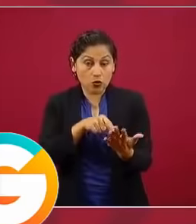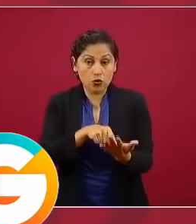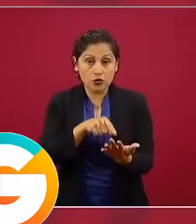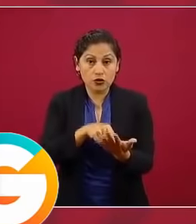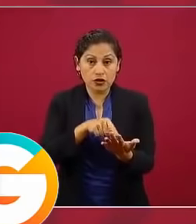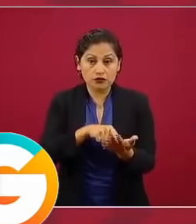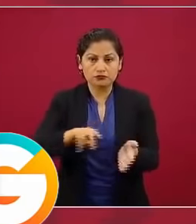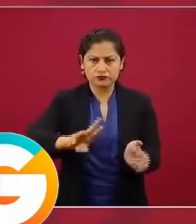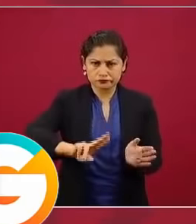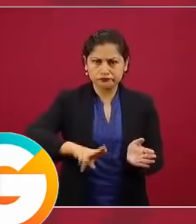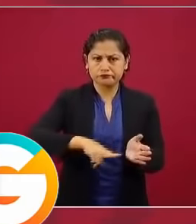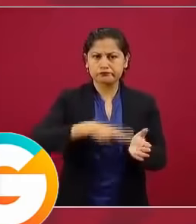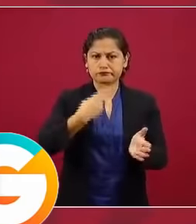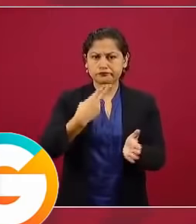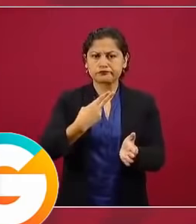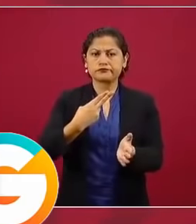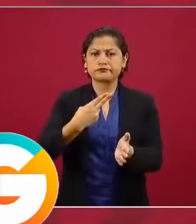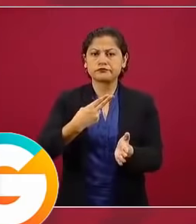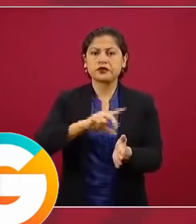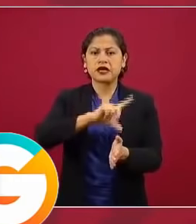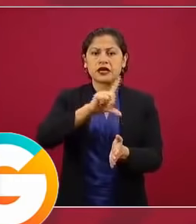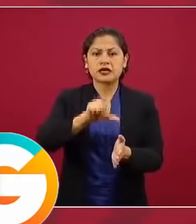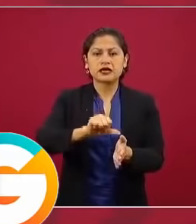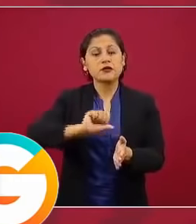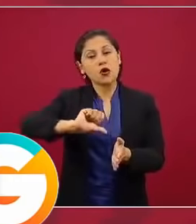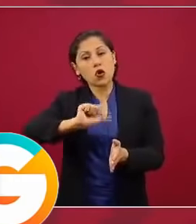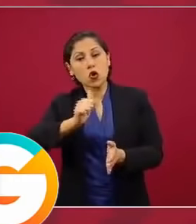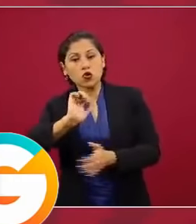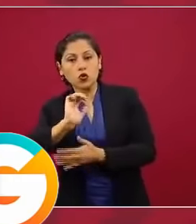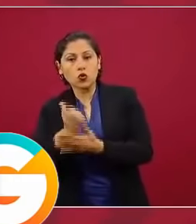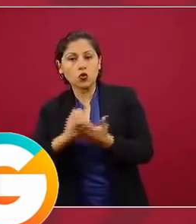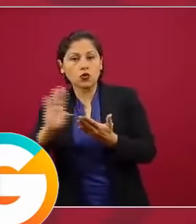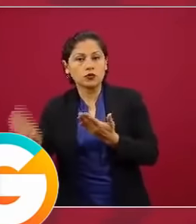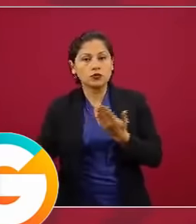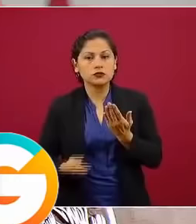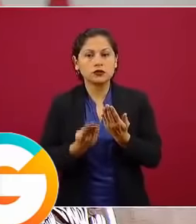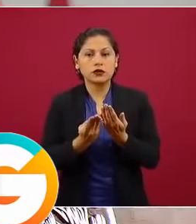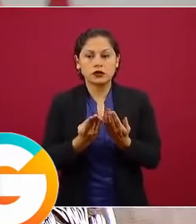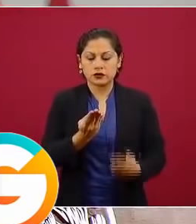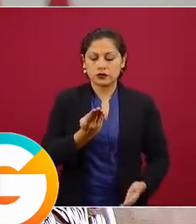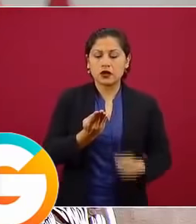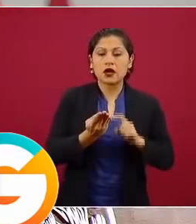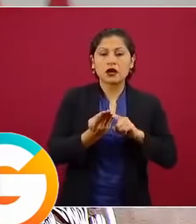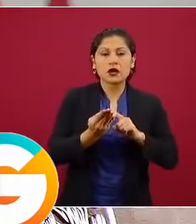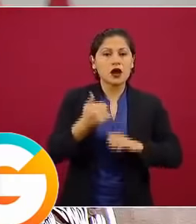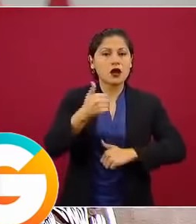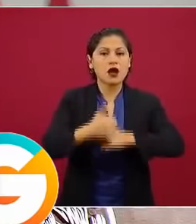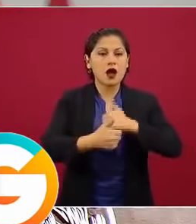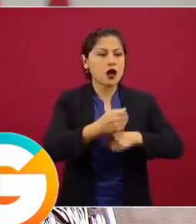se suscribía otro, ya sin licitación,